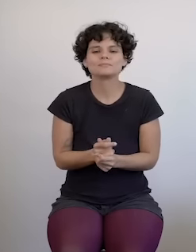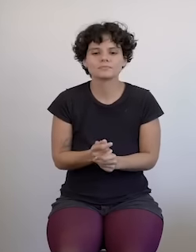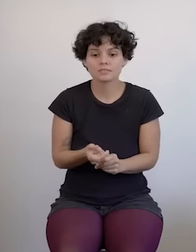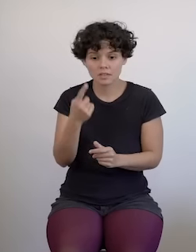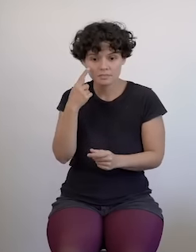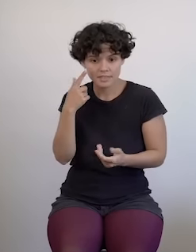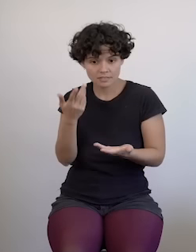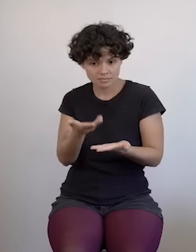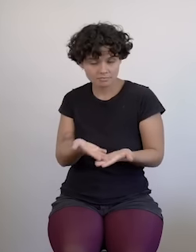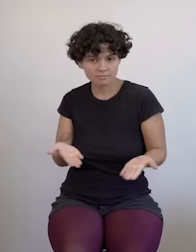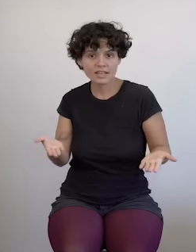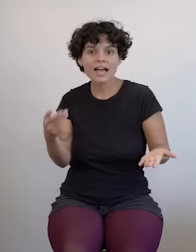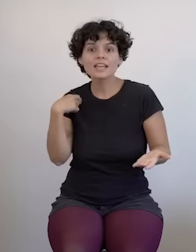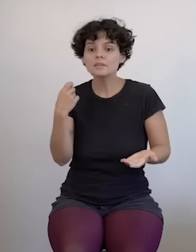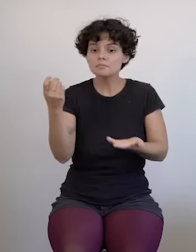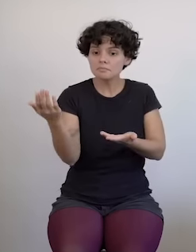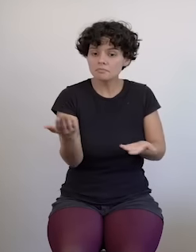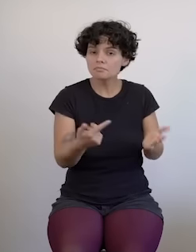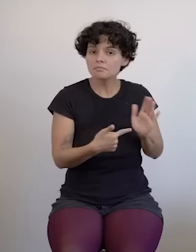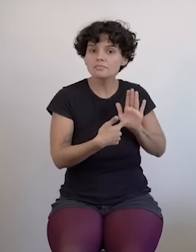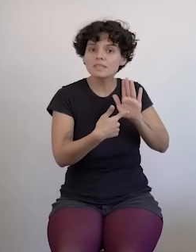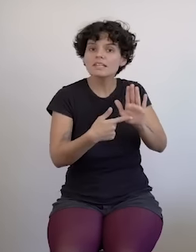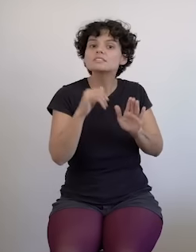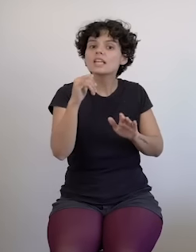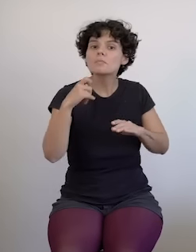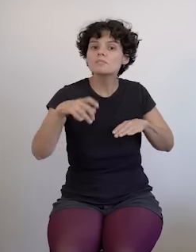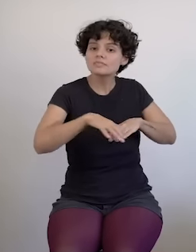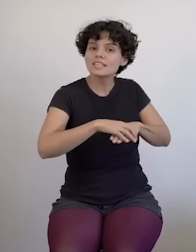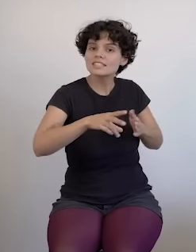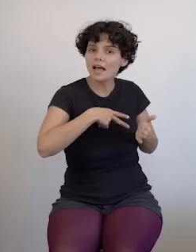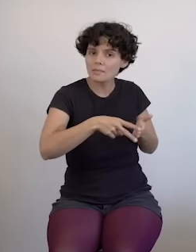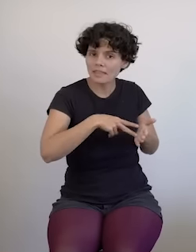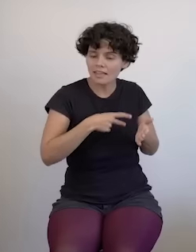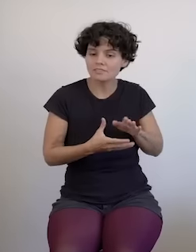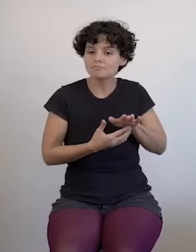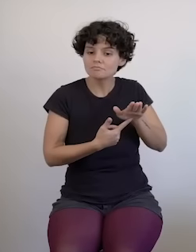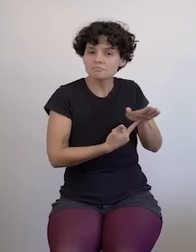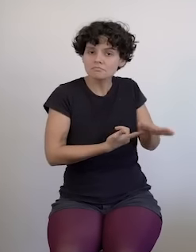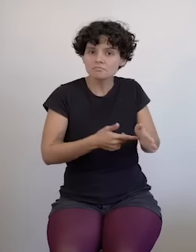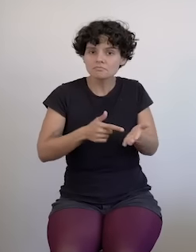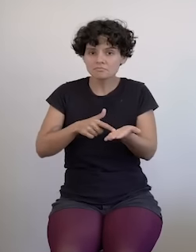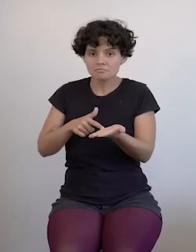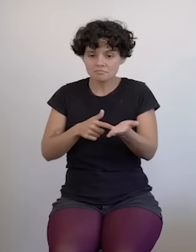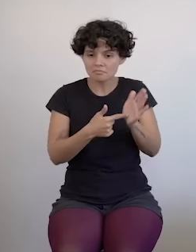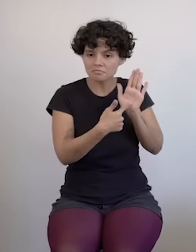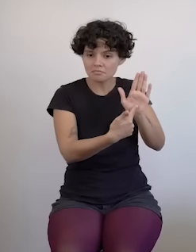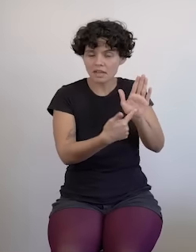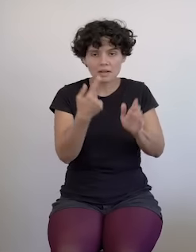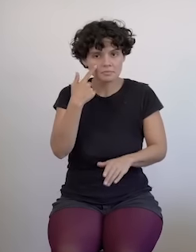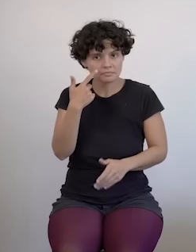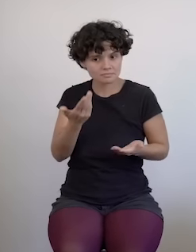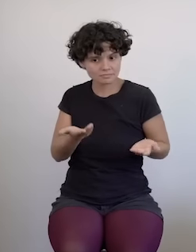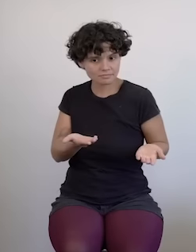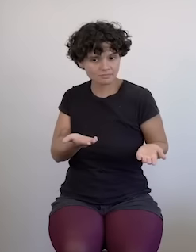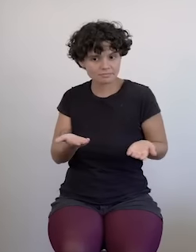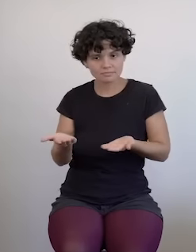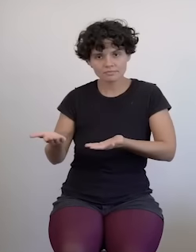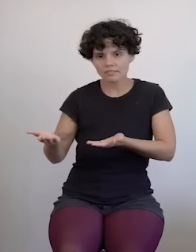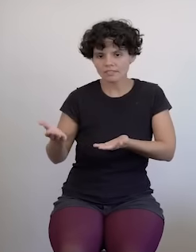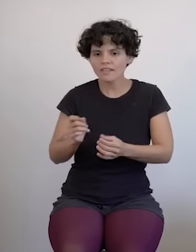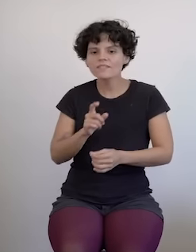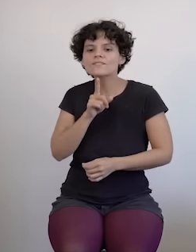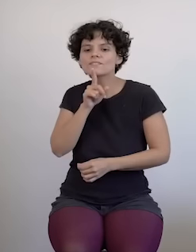permiso. Oye, pero mire, esta es nuestra parte, nuestro ingreso aquí. Sí. Mostramos nuestras zapatillas. Sí, mira, nos adaptamos a la idea. Mira,